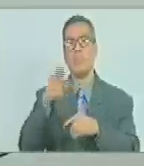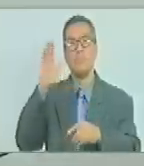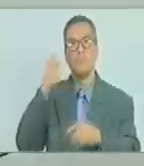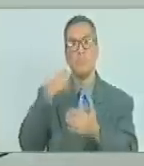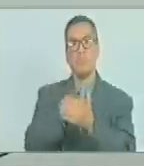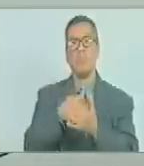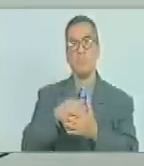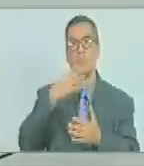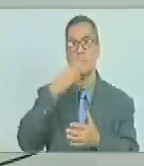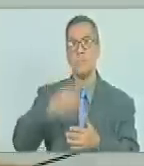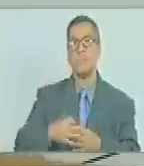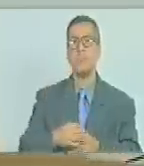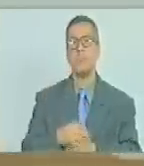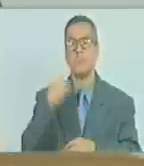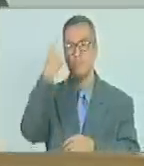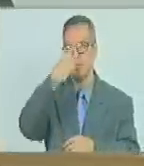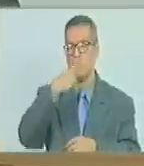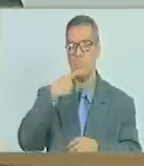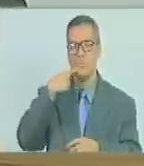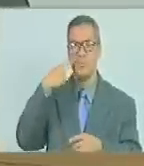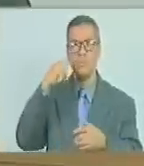salario. Hay que ser descarado.